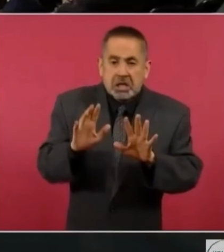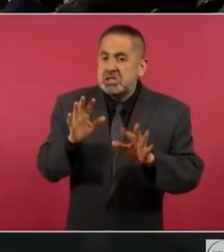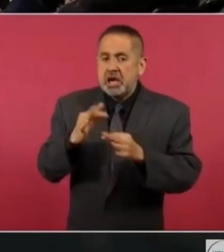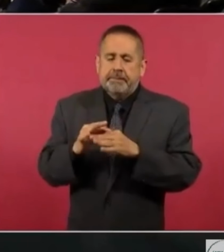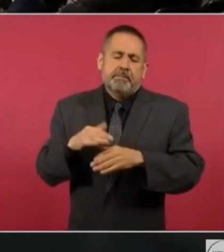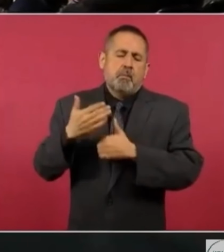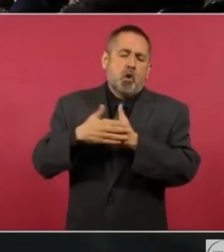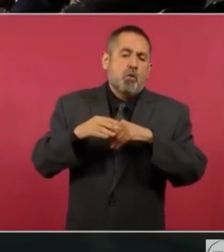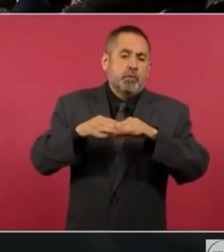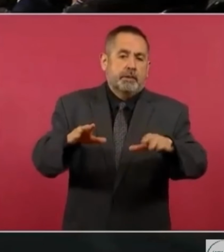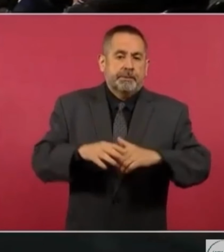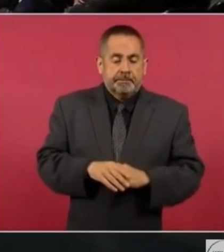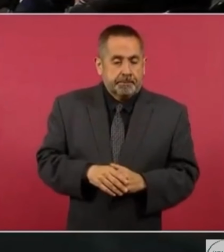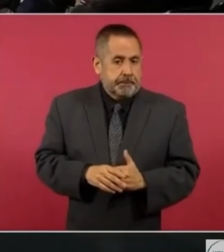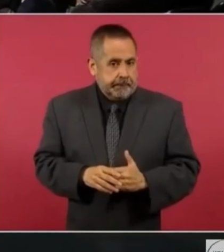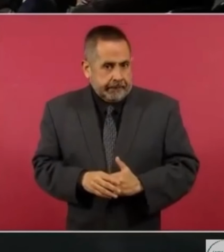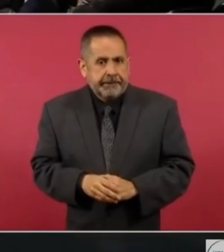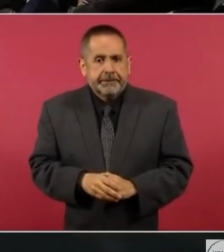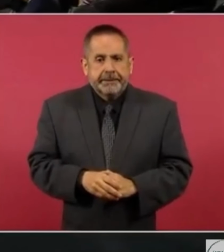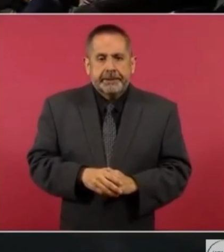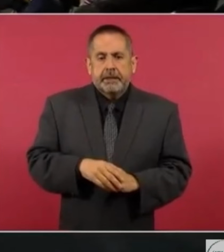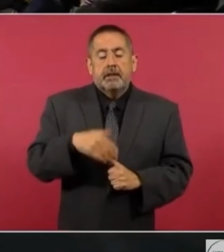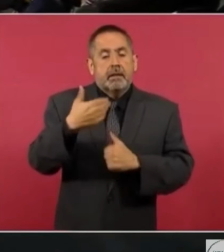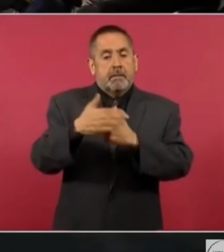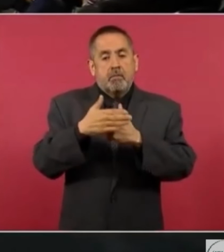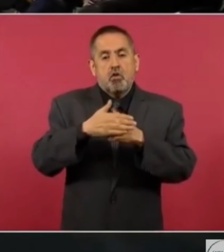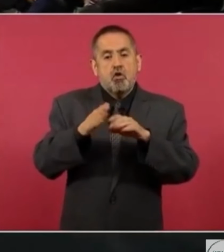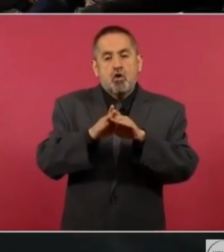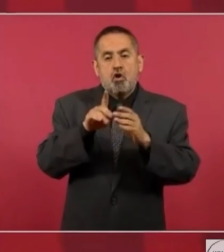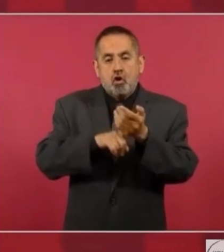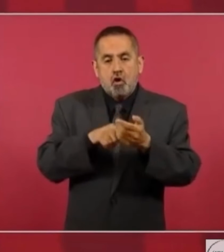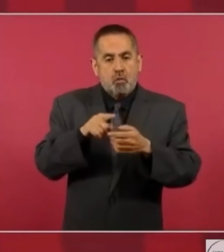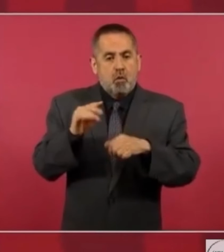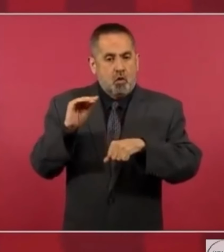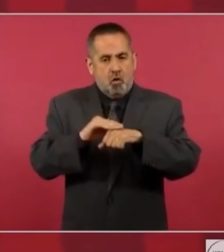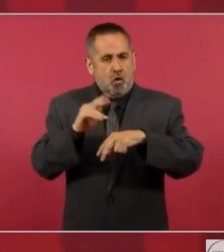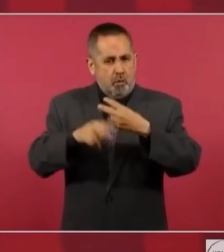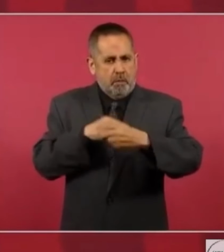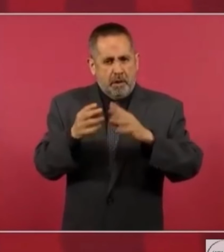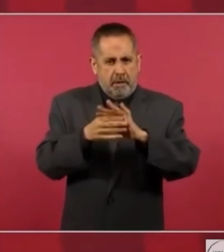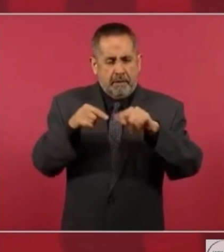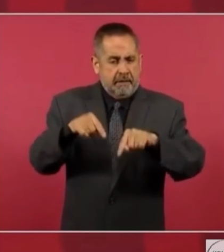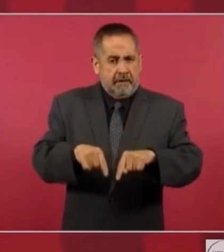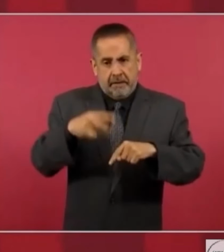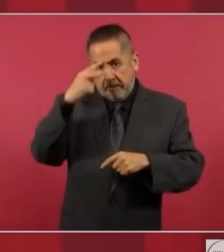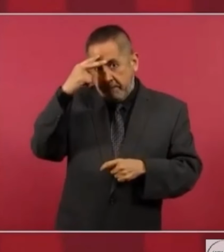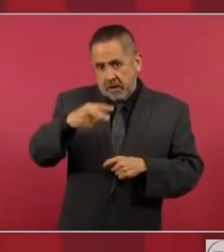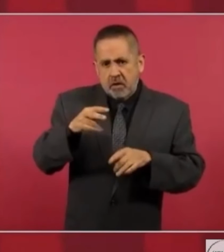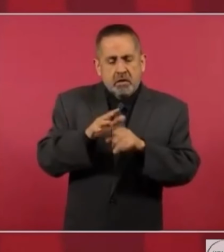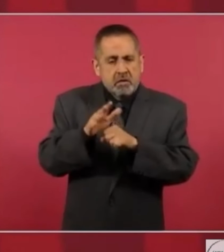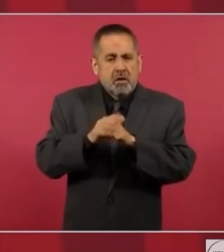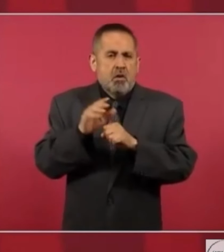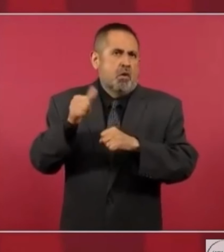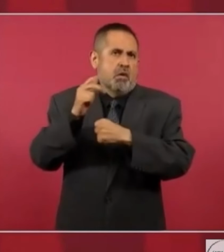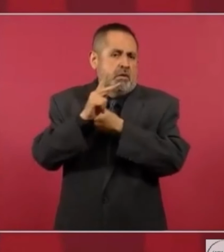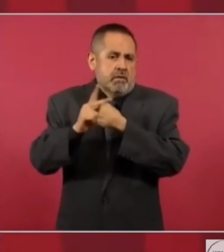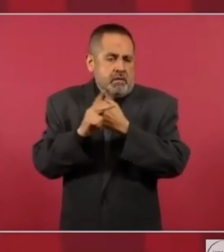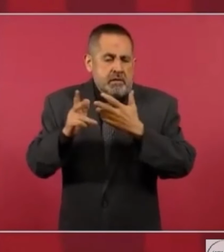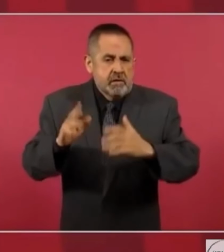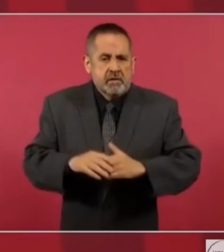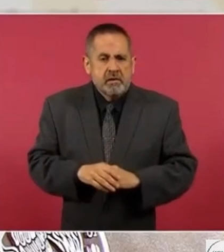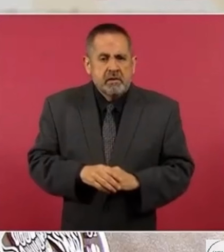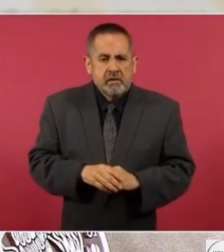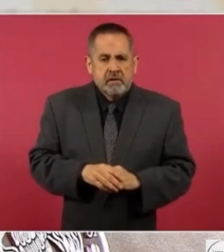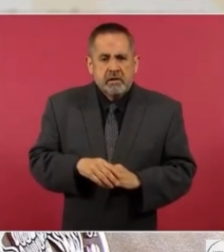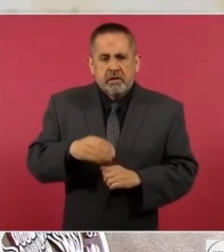conociendo. Ahora, respecto al diseño de los esquemas vacunales que se van a tener en el caso mexicano o de cualquier otro país,